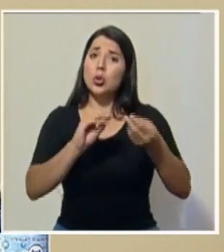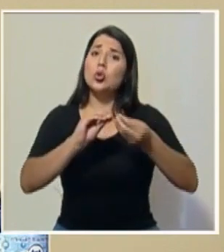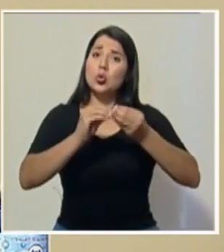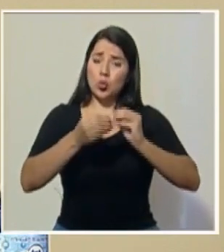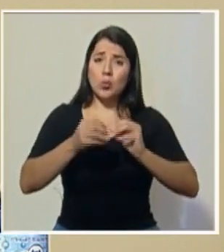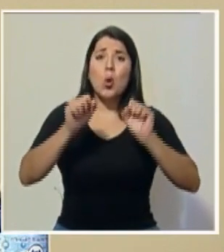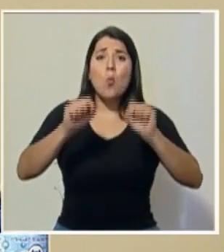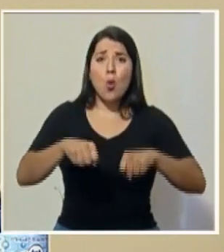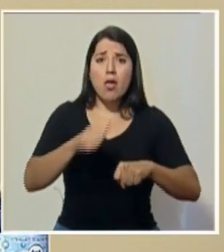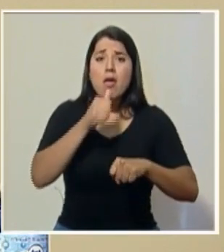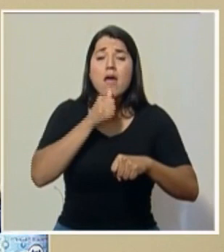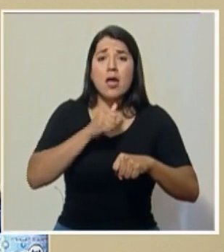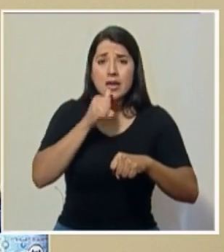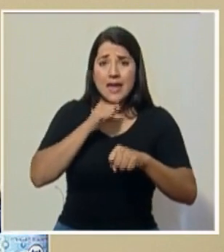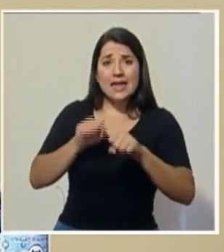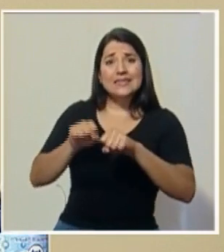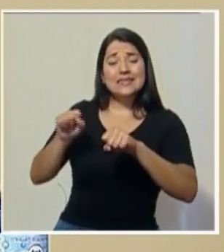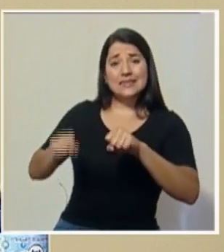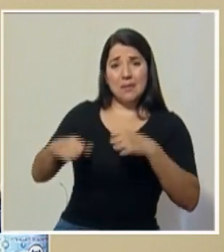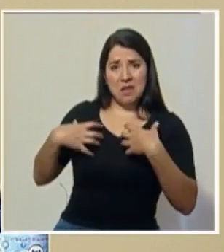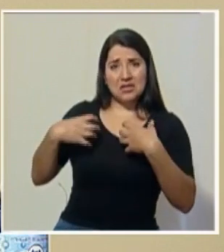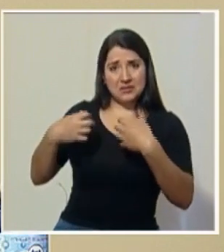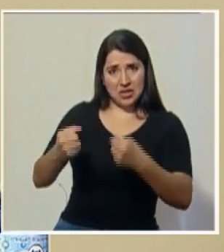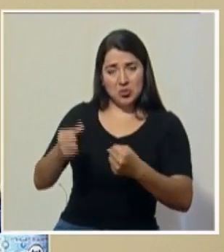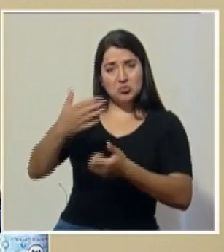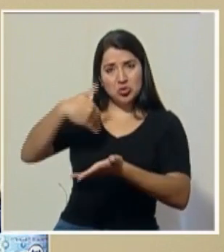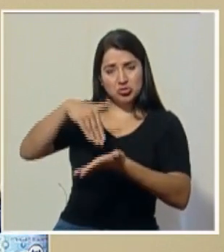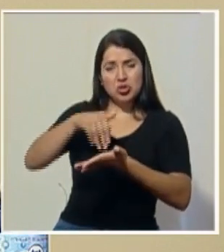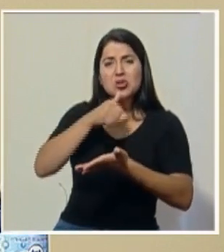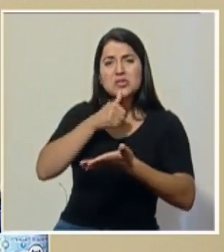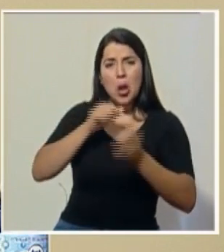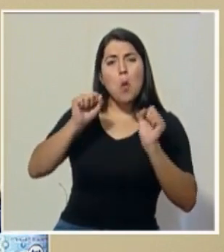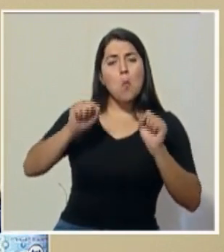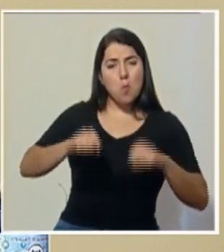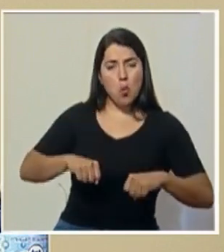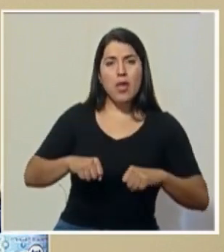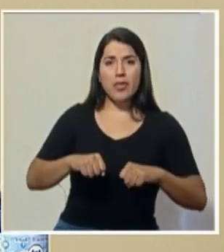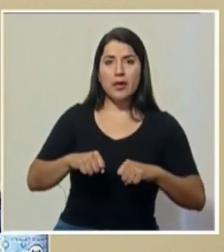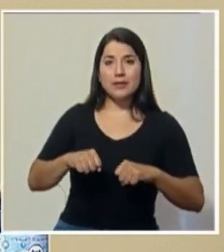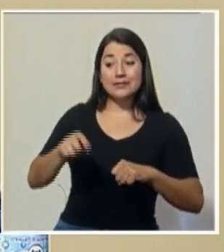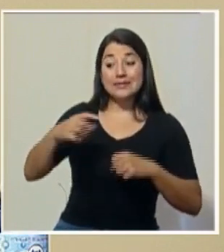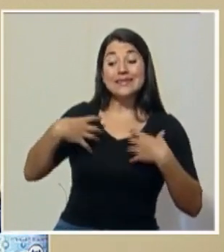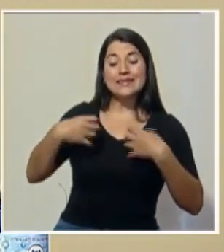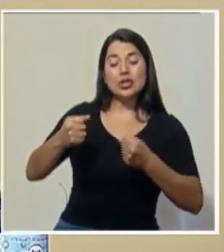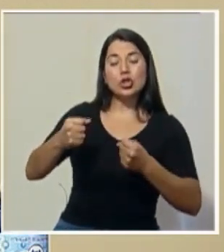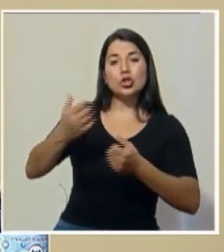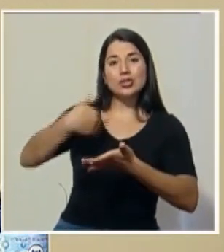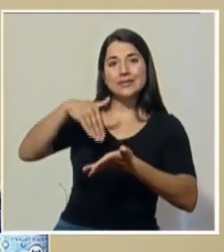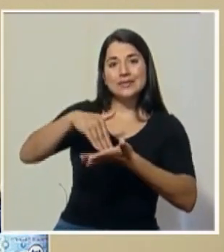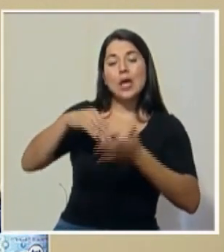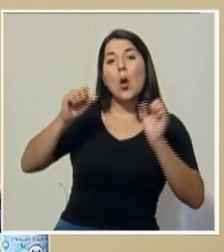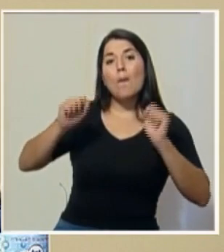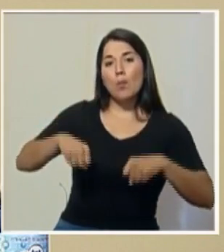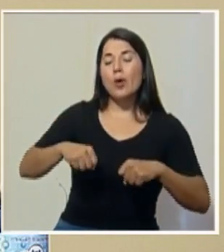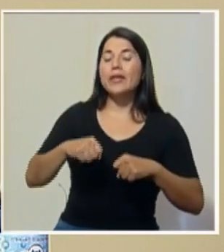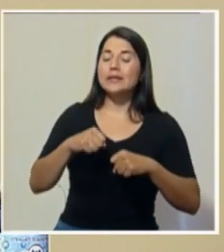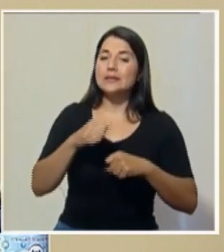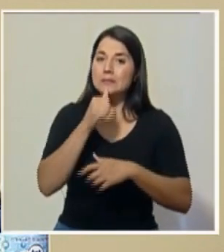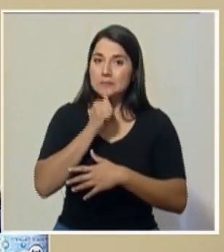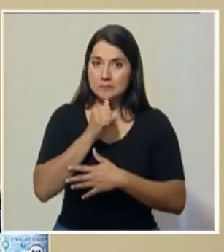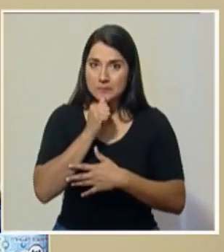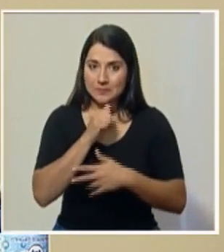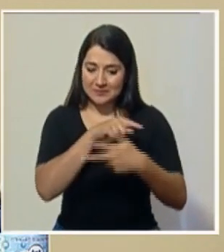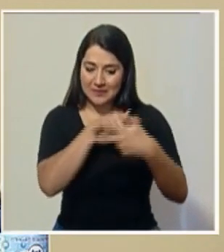el sistema de salud, y justamente con base en esto, que esta es la evidencia, esto es lo que nos da, son parámetros, como